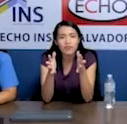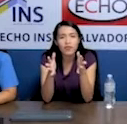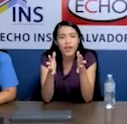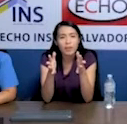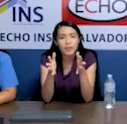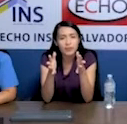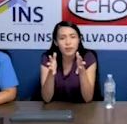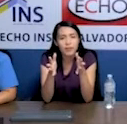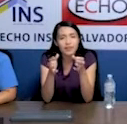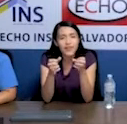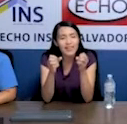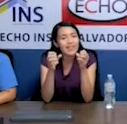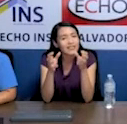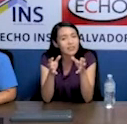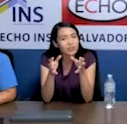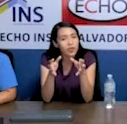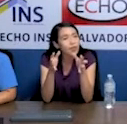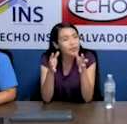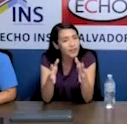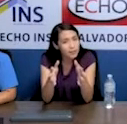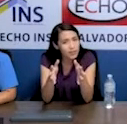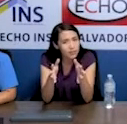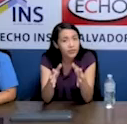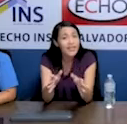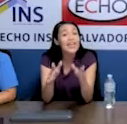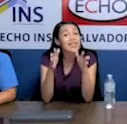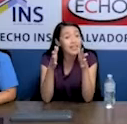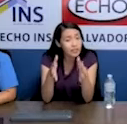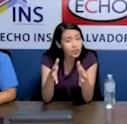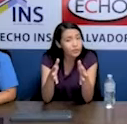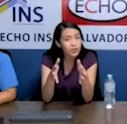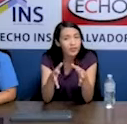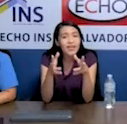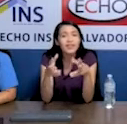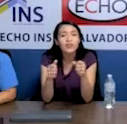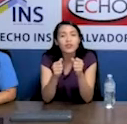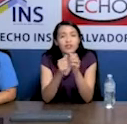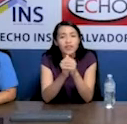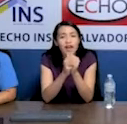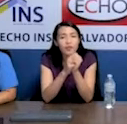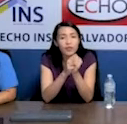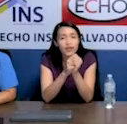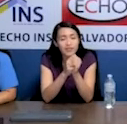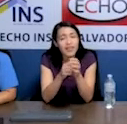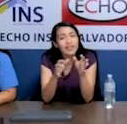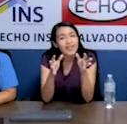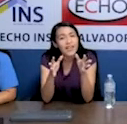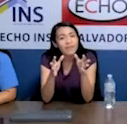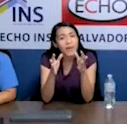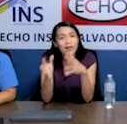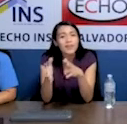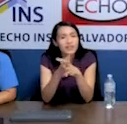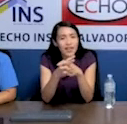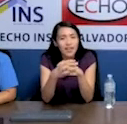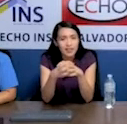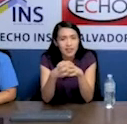bases, está enfocada principalmente en la atención o intervención y resolución de condiciones agudas